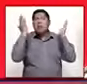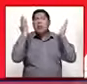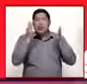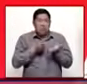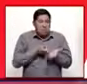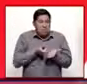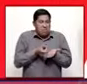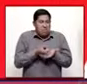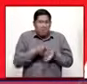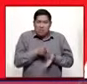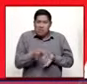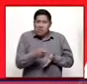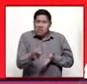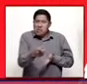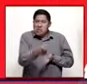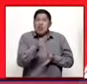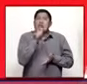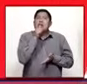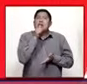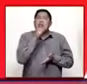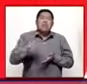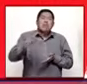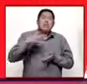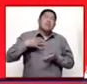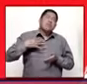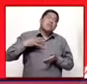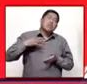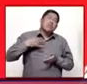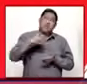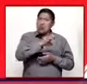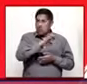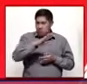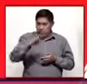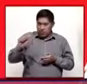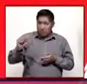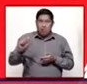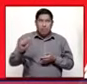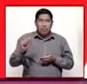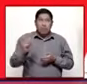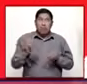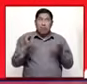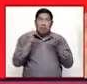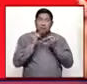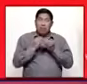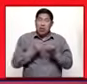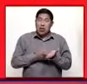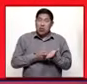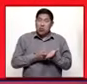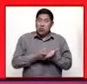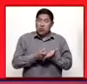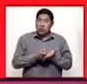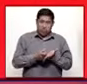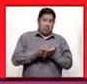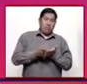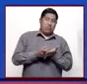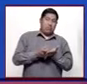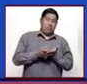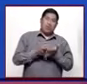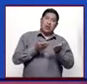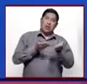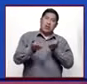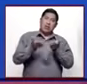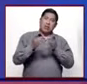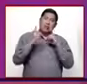mueve, que está en el agua, ¿sabe dónde? En el trópico de Cochabamba. Aparecen más de estos gusanos y el CEDES envía brigadas para